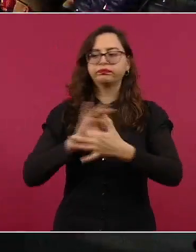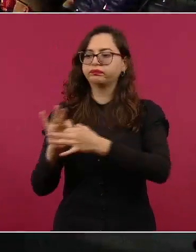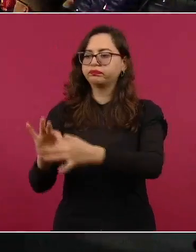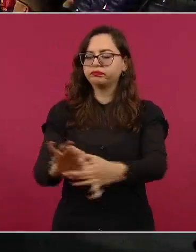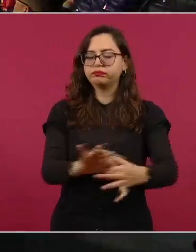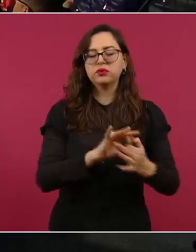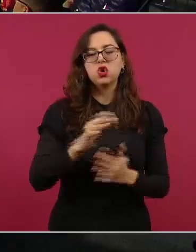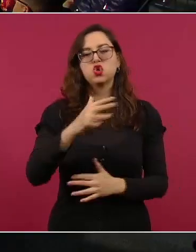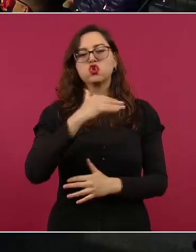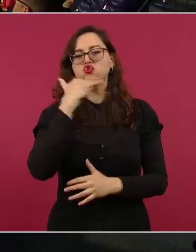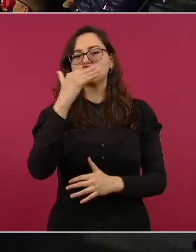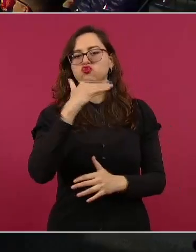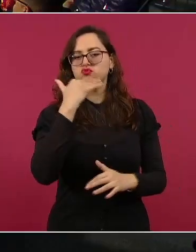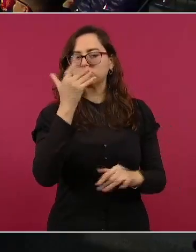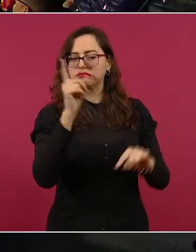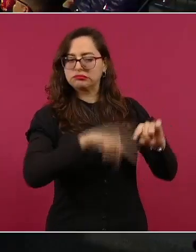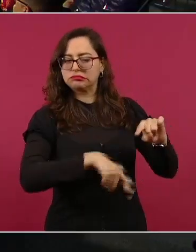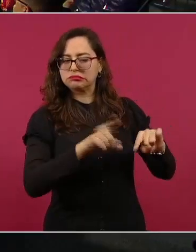sin corrupción,